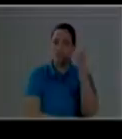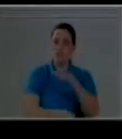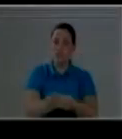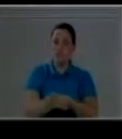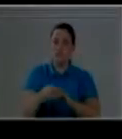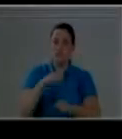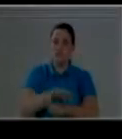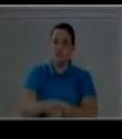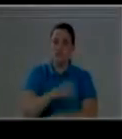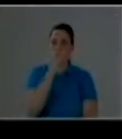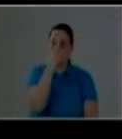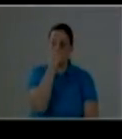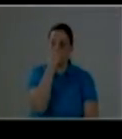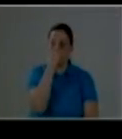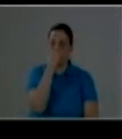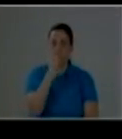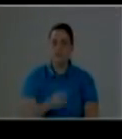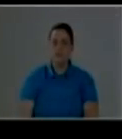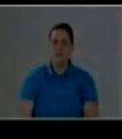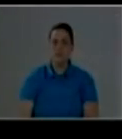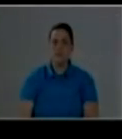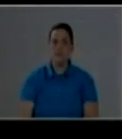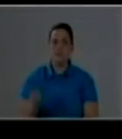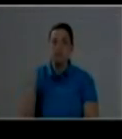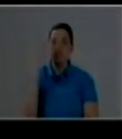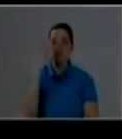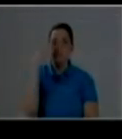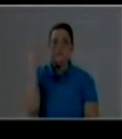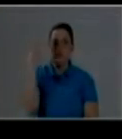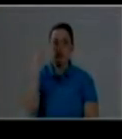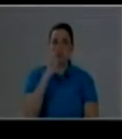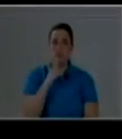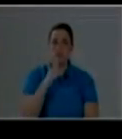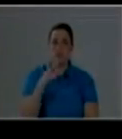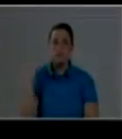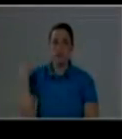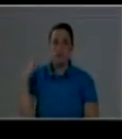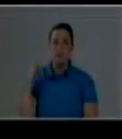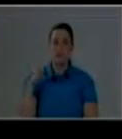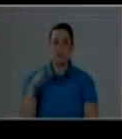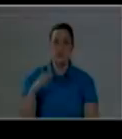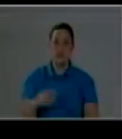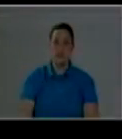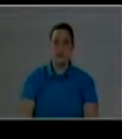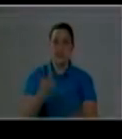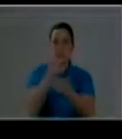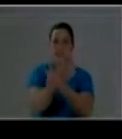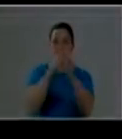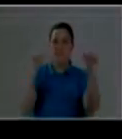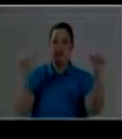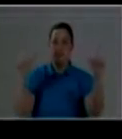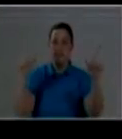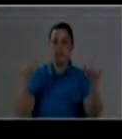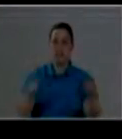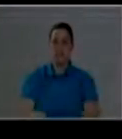ciegos. La número 4 sería para poner en libertad a los